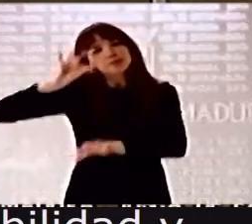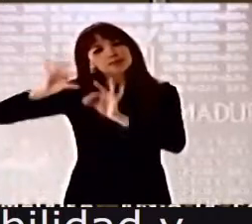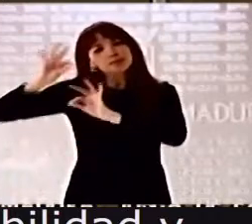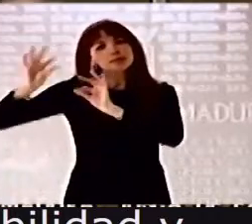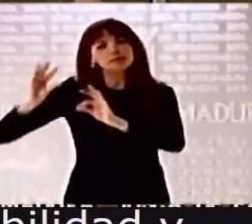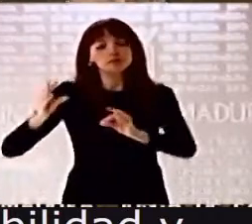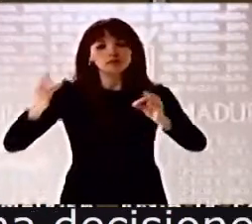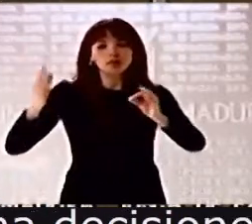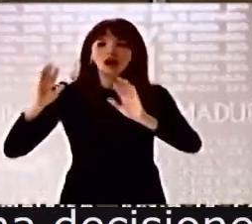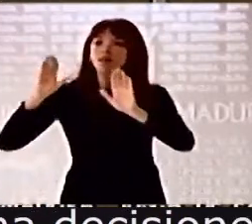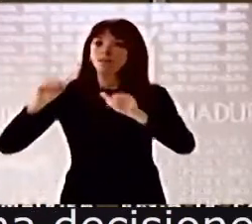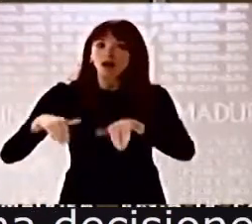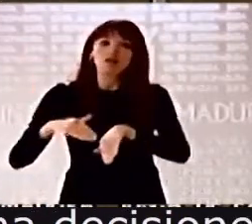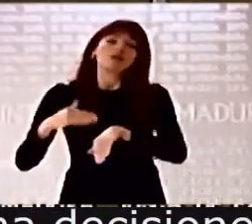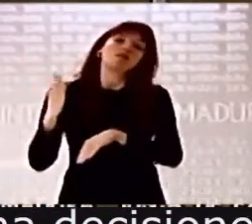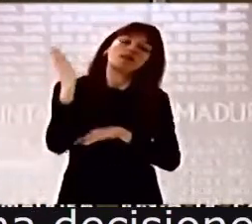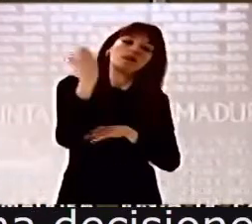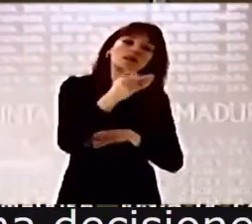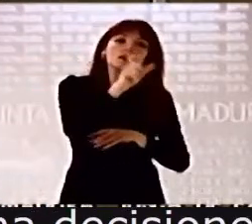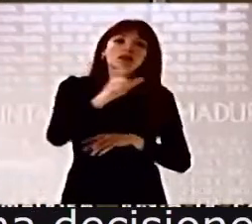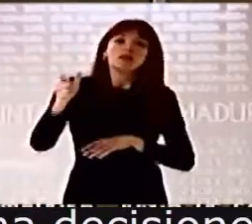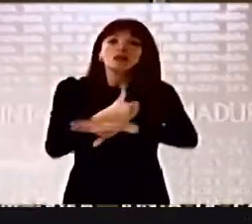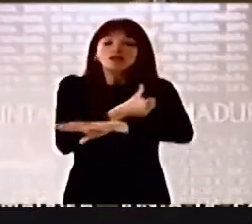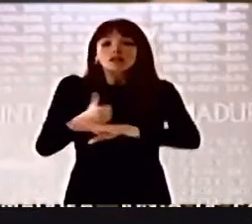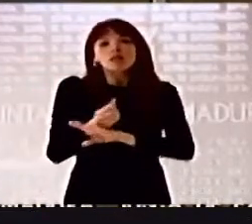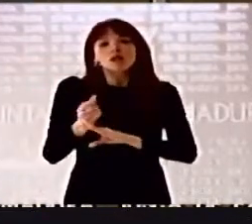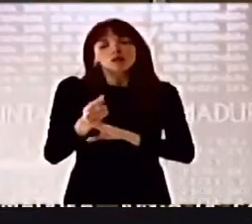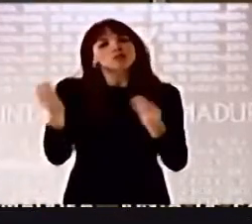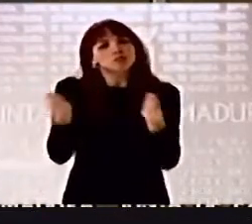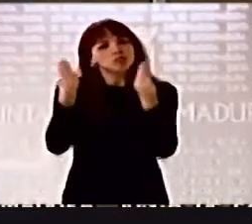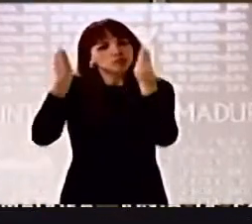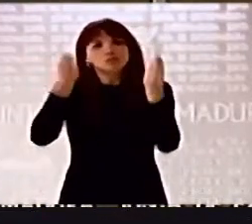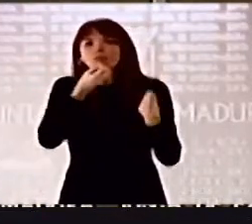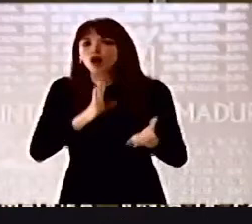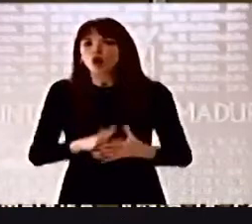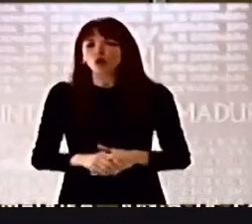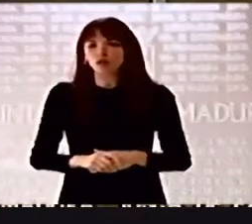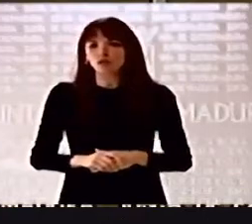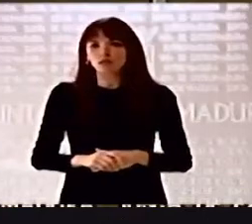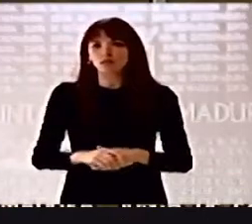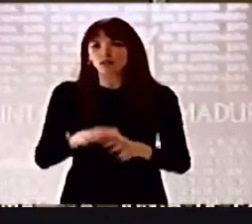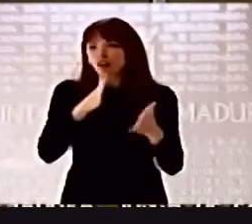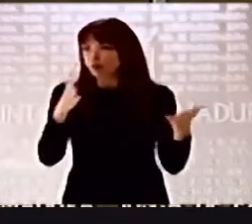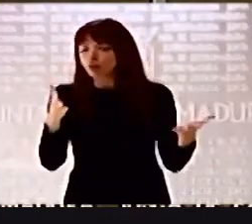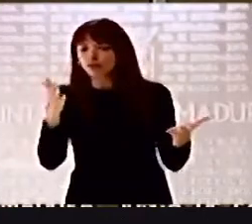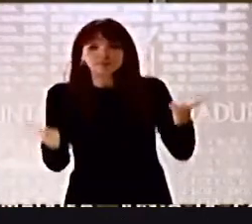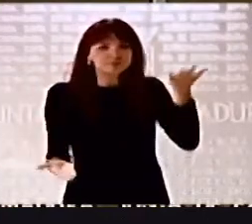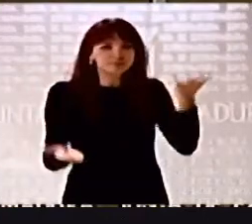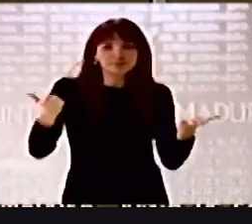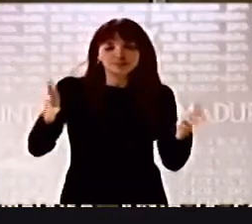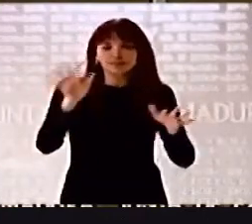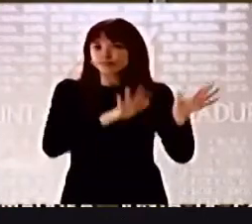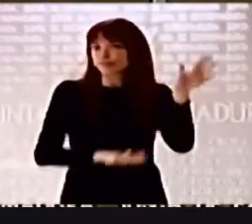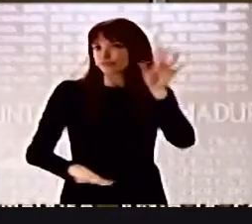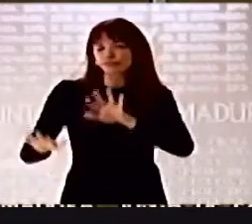sus vidas, pues irá mejor. Pero todo menos esta situación que tenemos que